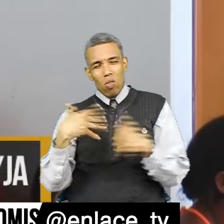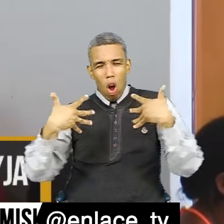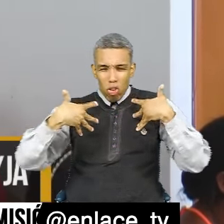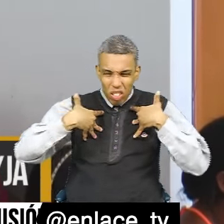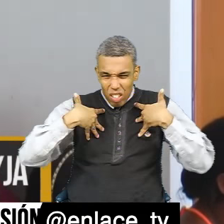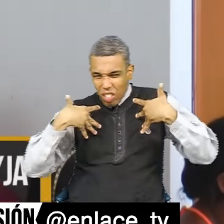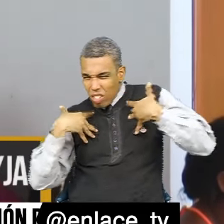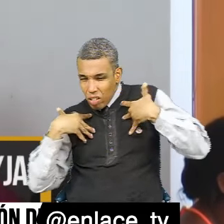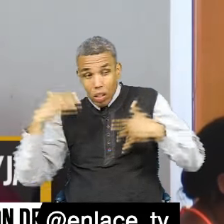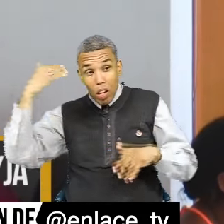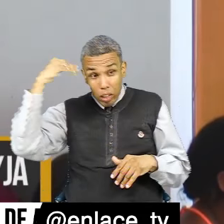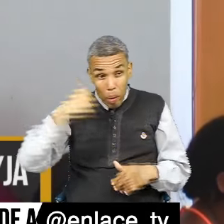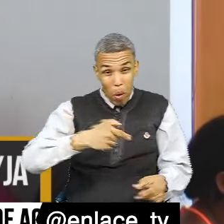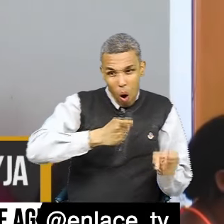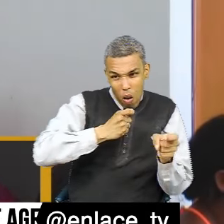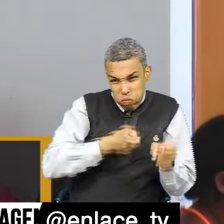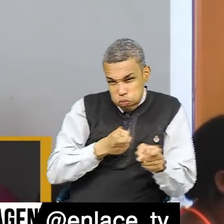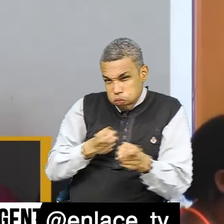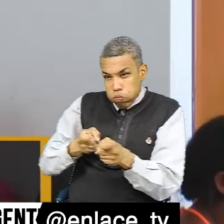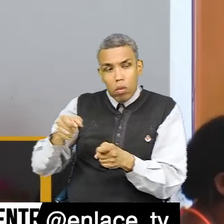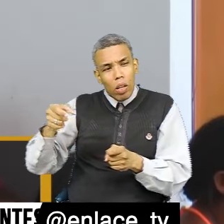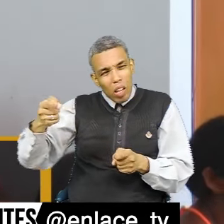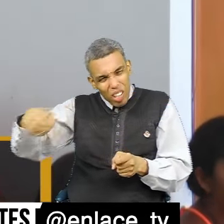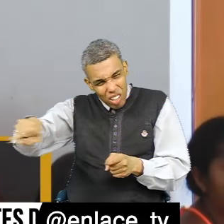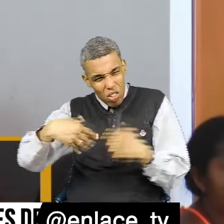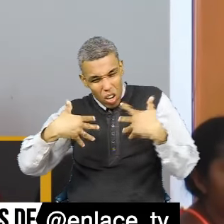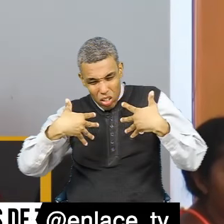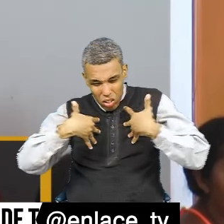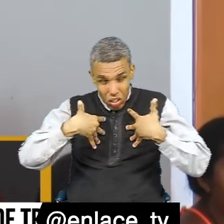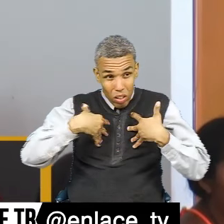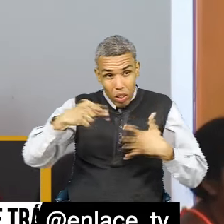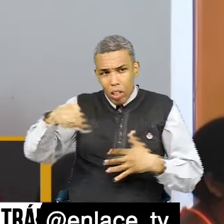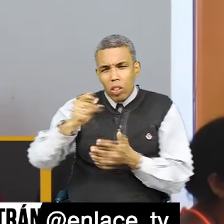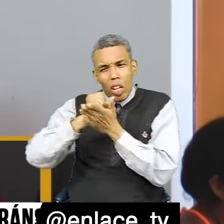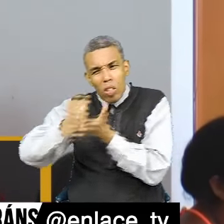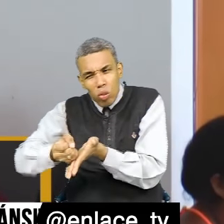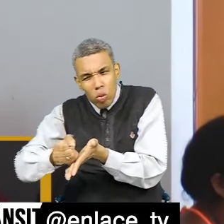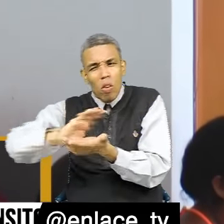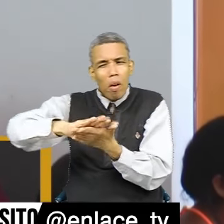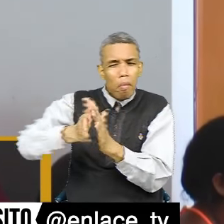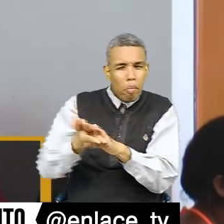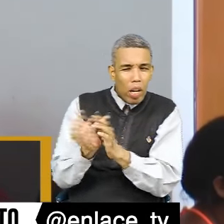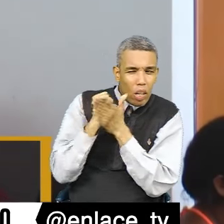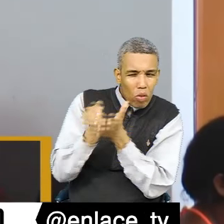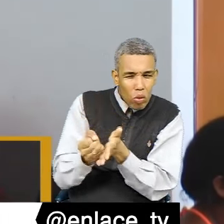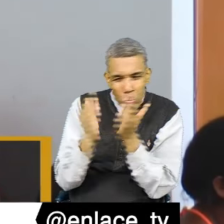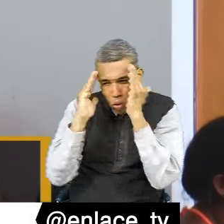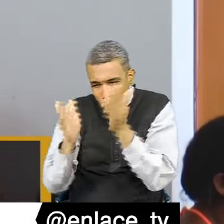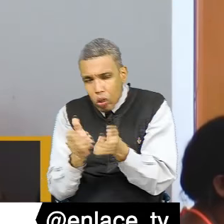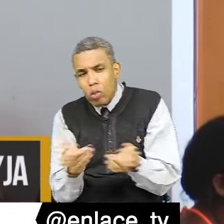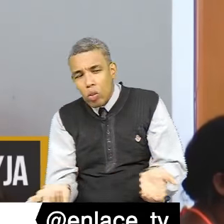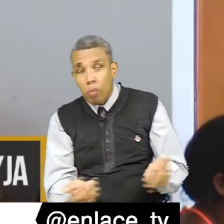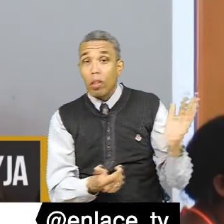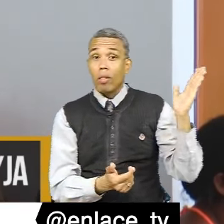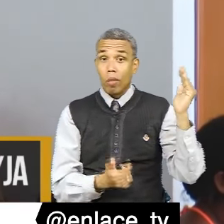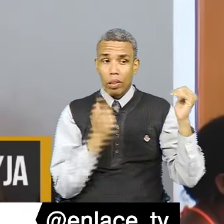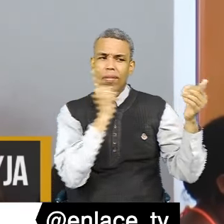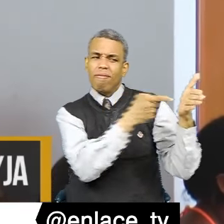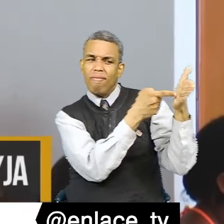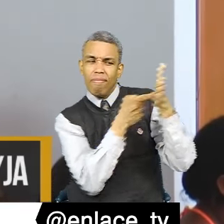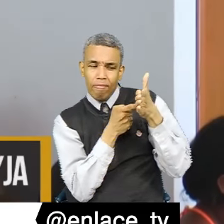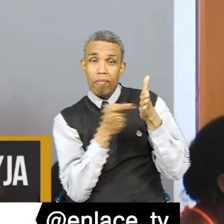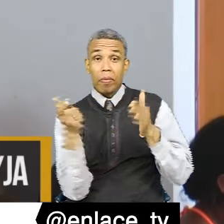vamos a sacar unos compromisos con la Administración Municipal y los demás entes tendientes precisamente a que se les puedan garantizar y hacer efectivas las ayudas